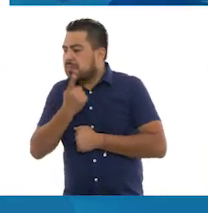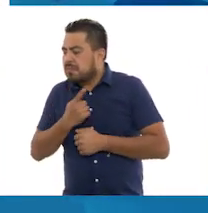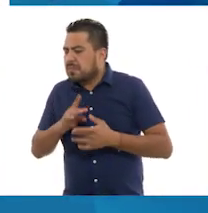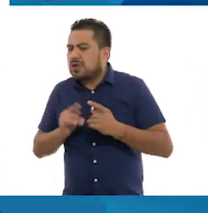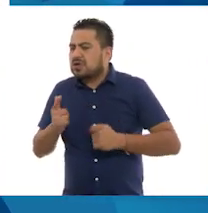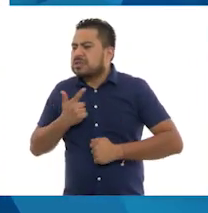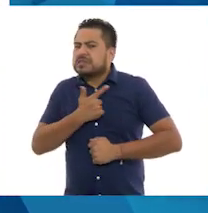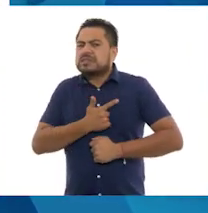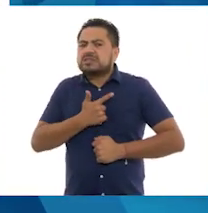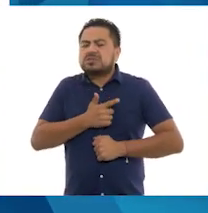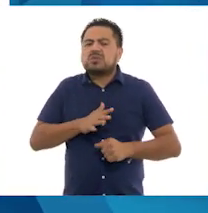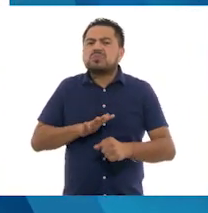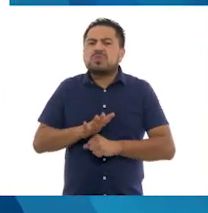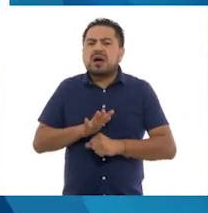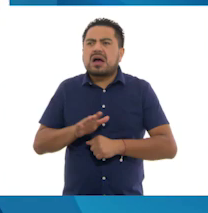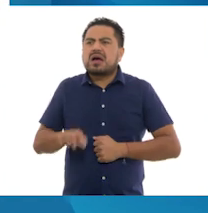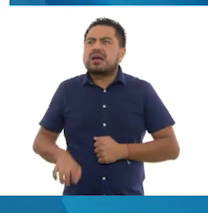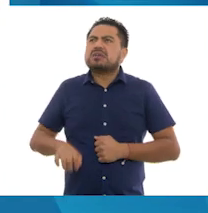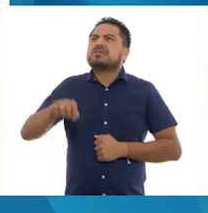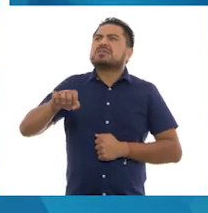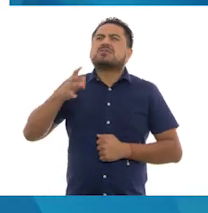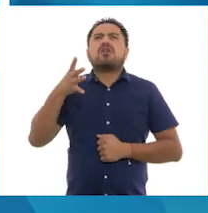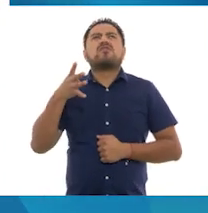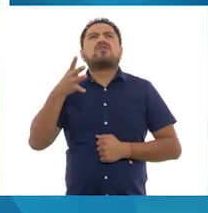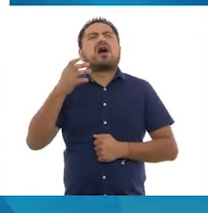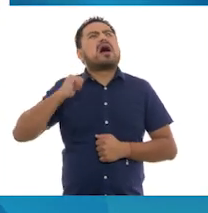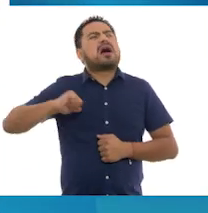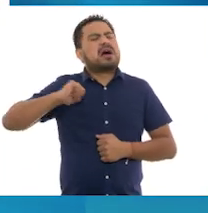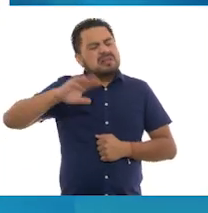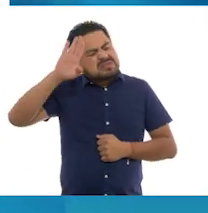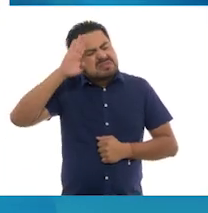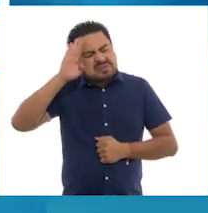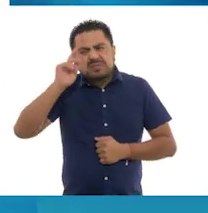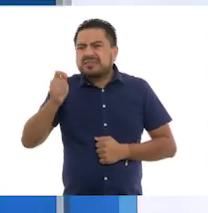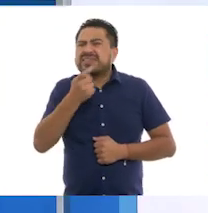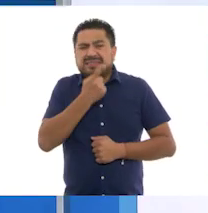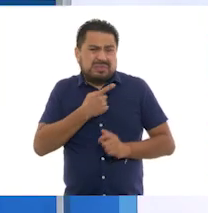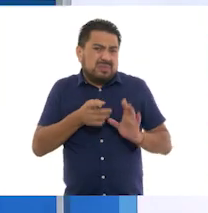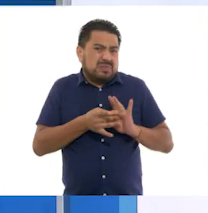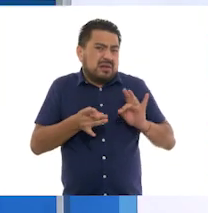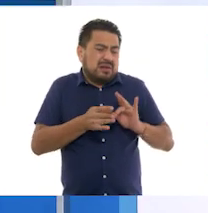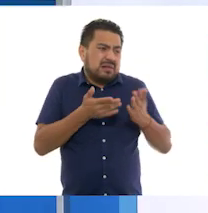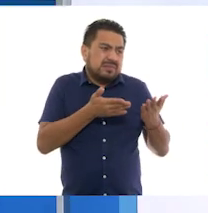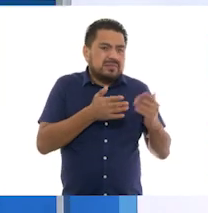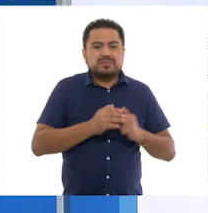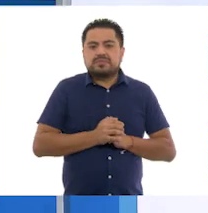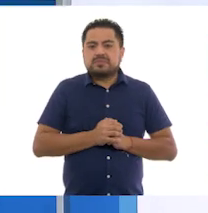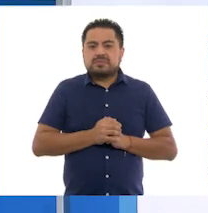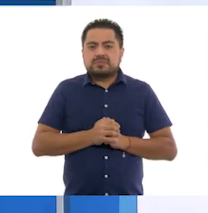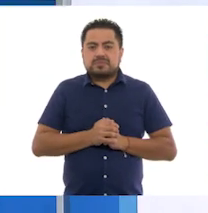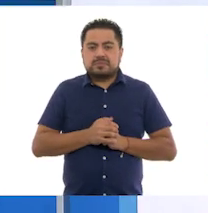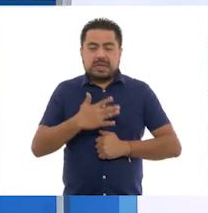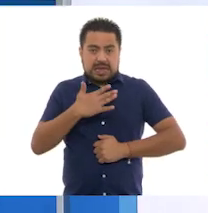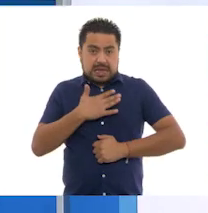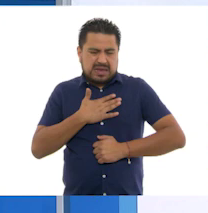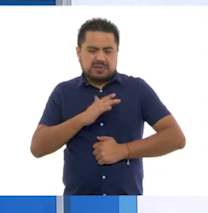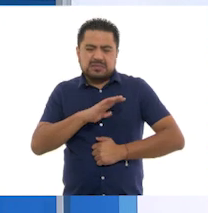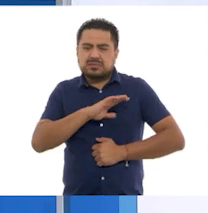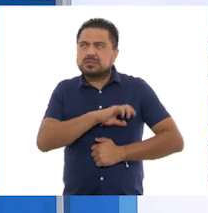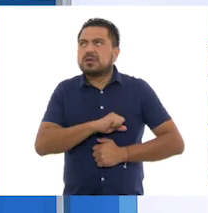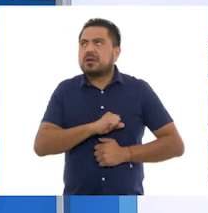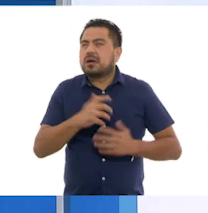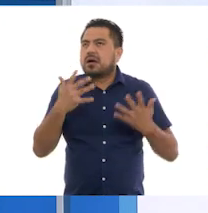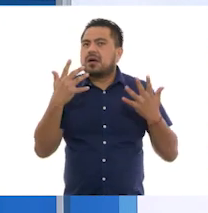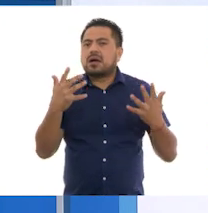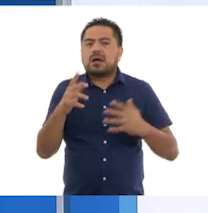gustaría ver, qué te hubiera gustado ser de grande. ¡Uy! Sí, cuéntanos. Pues miren, a mí me hubiera encantado